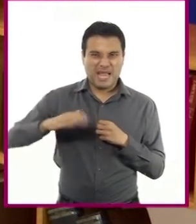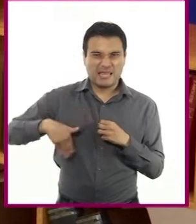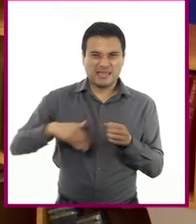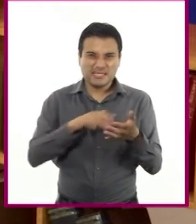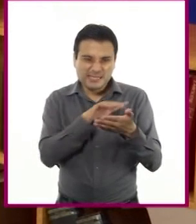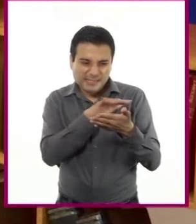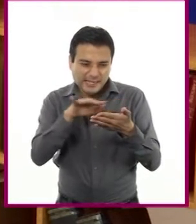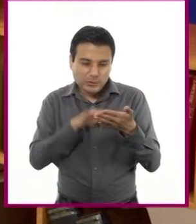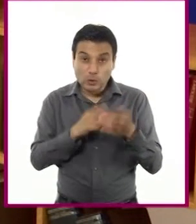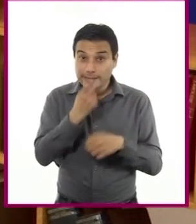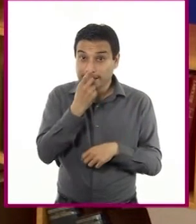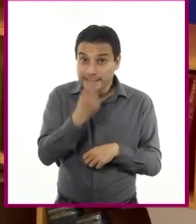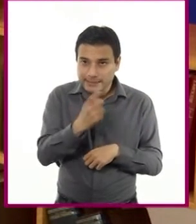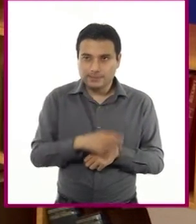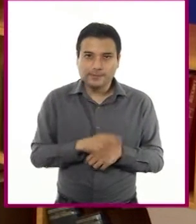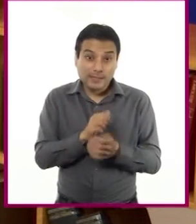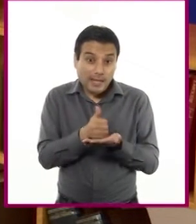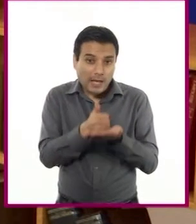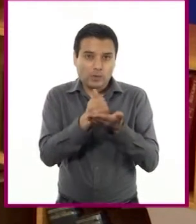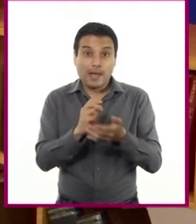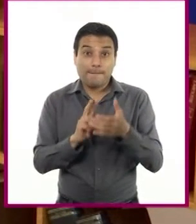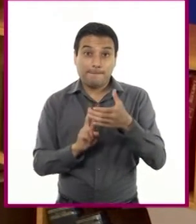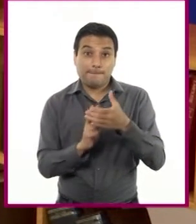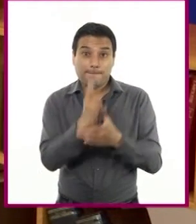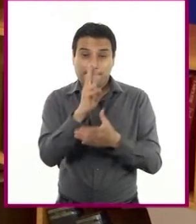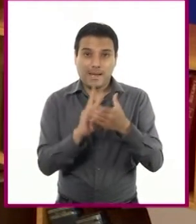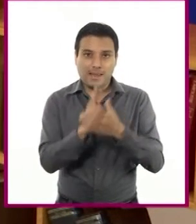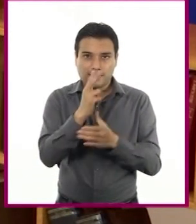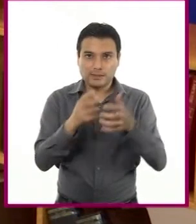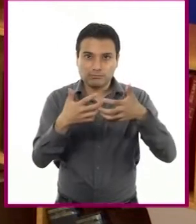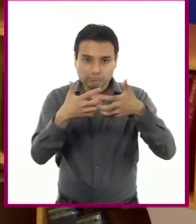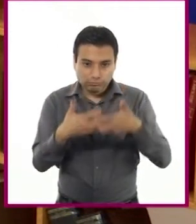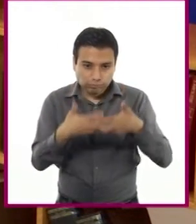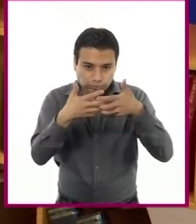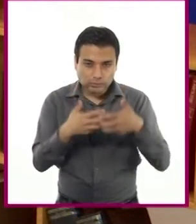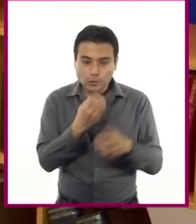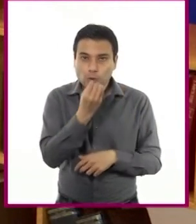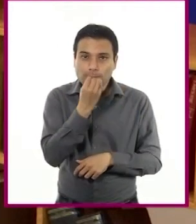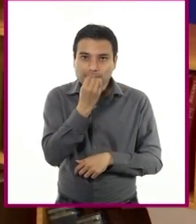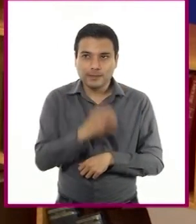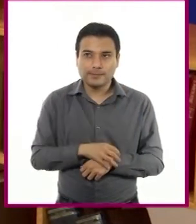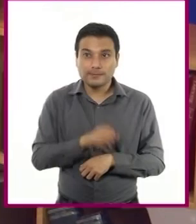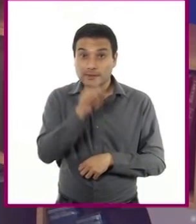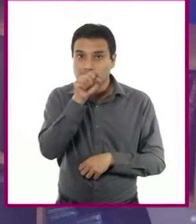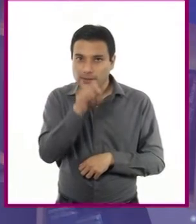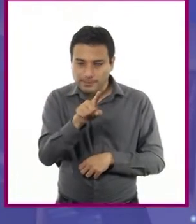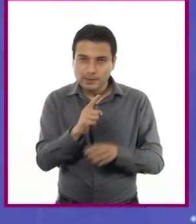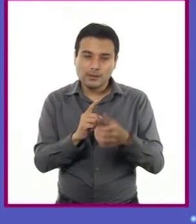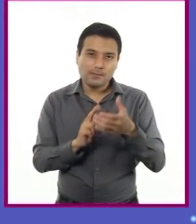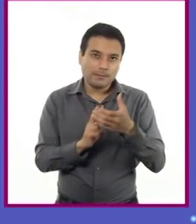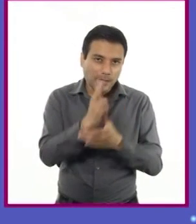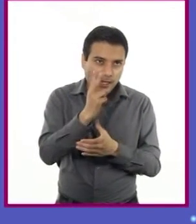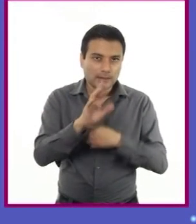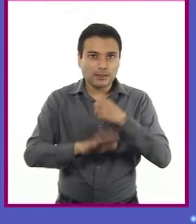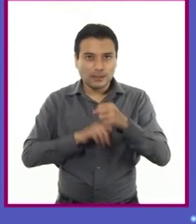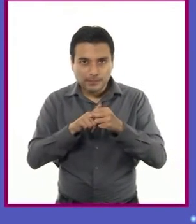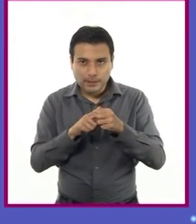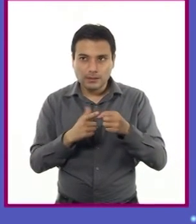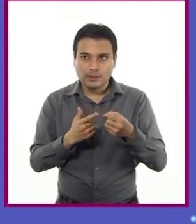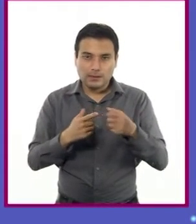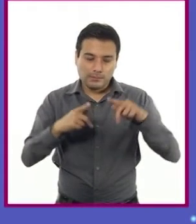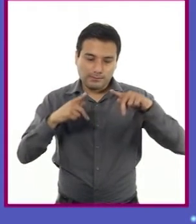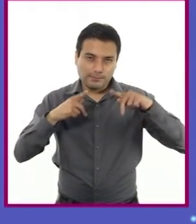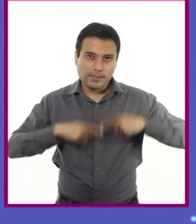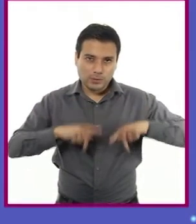que favorece la fotosíntesis y también en otra frase menciona los organismos vivos. Entonces, pensando